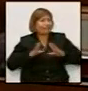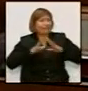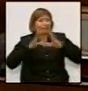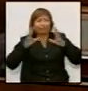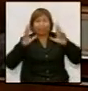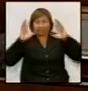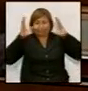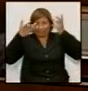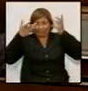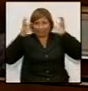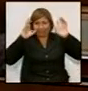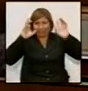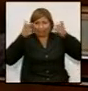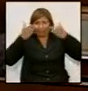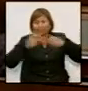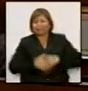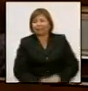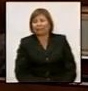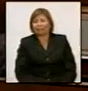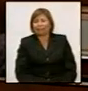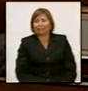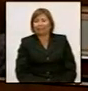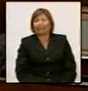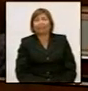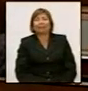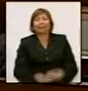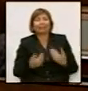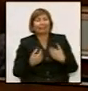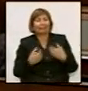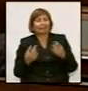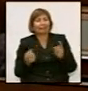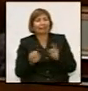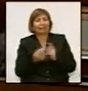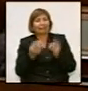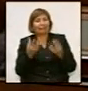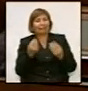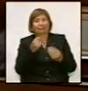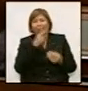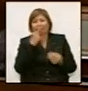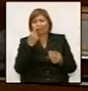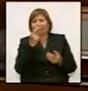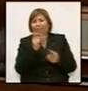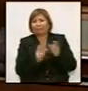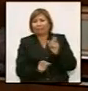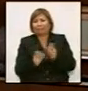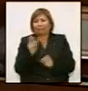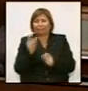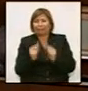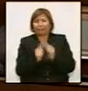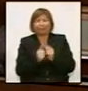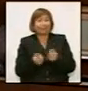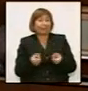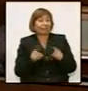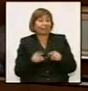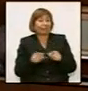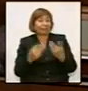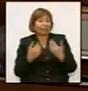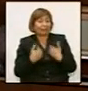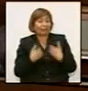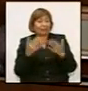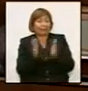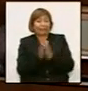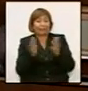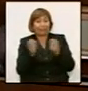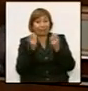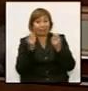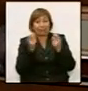concesión que encontramos muchas veces en la gente cuando quiere alabar